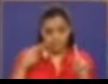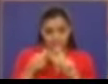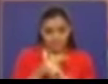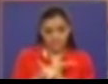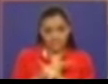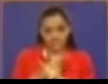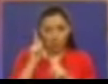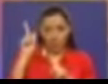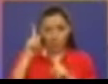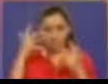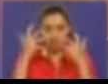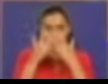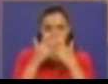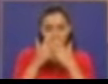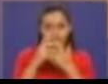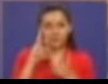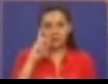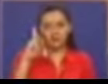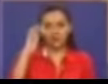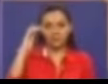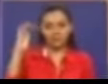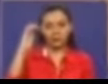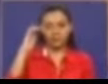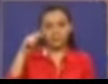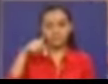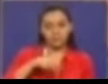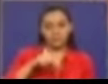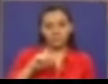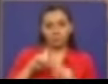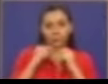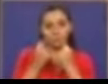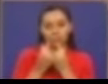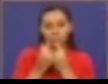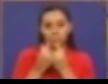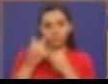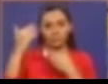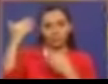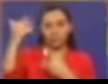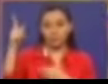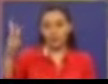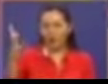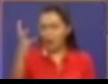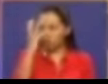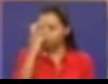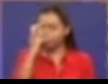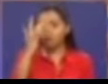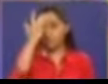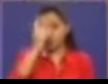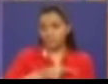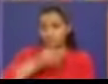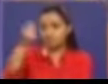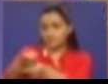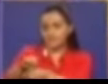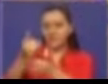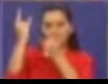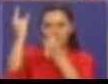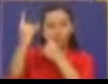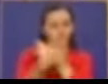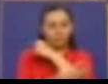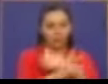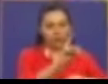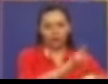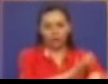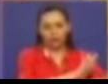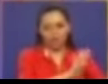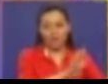esa era la lógica de la derecha, los socialcristianos, de la partidocracia. Acá están trompudísimos porque nosotros mandamos una tabla para que los